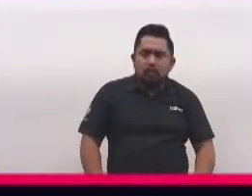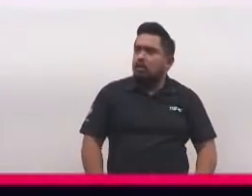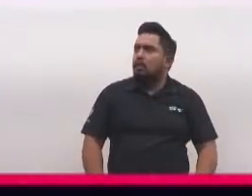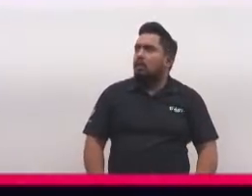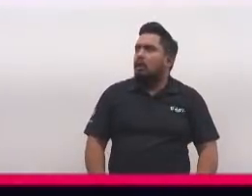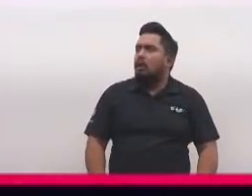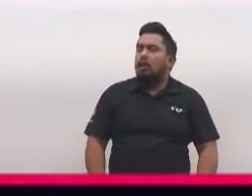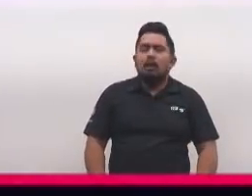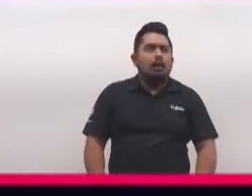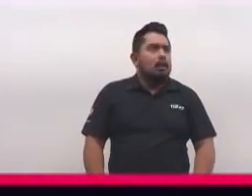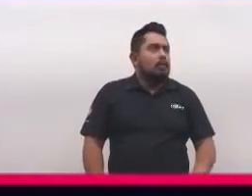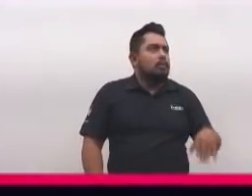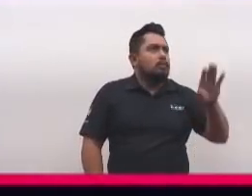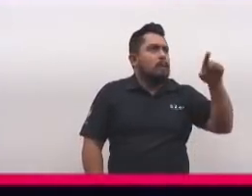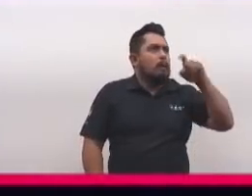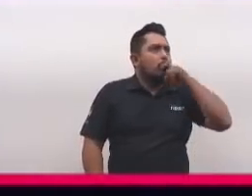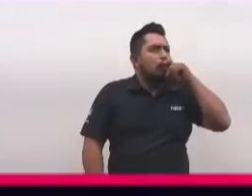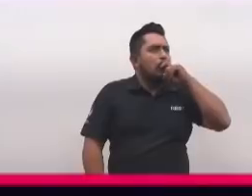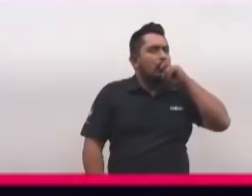papi